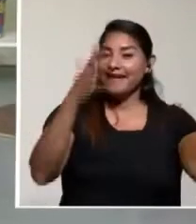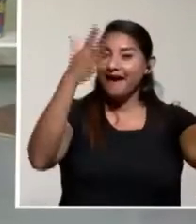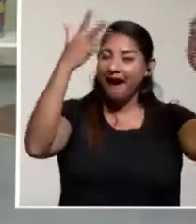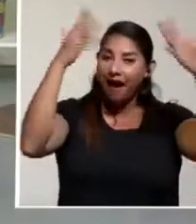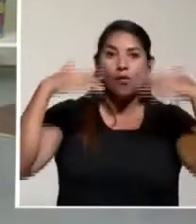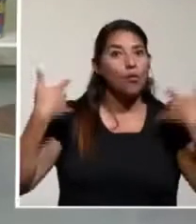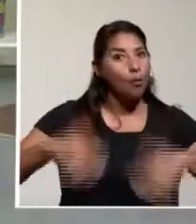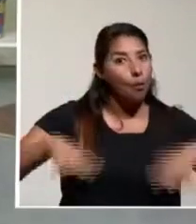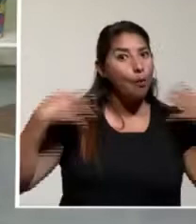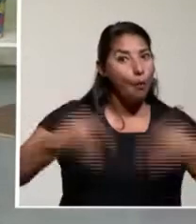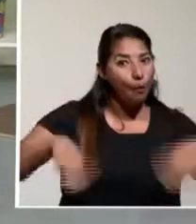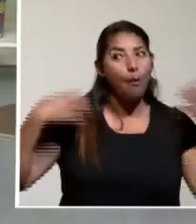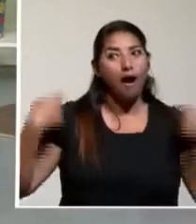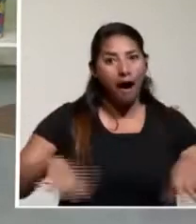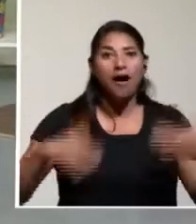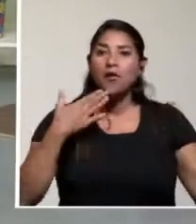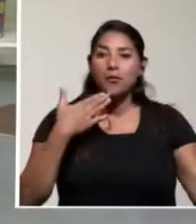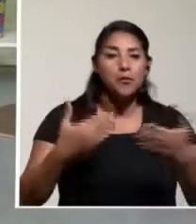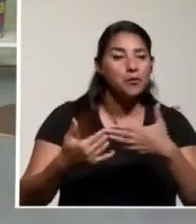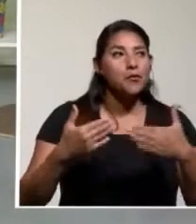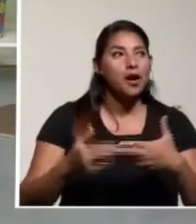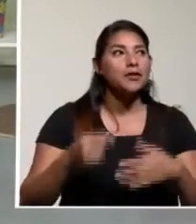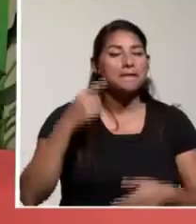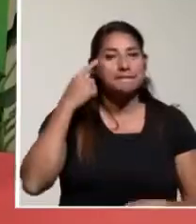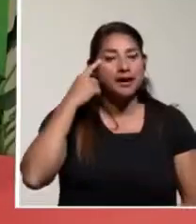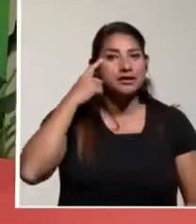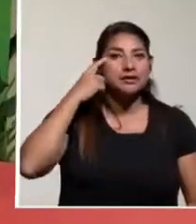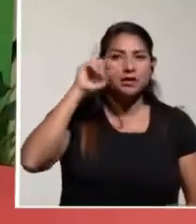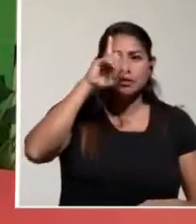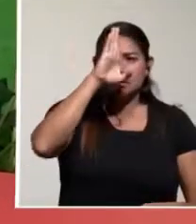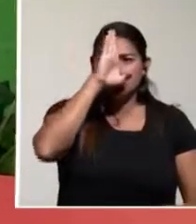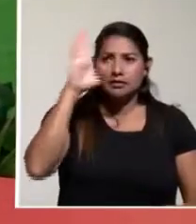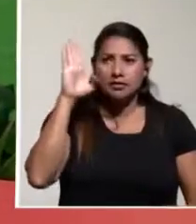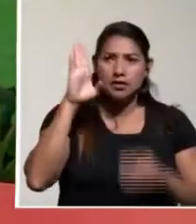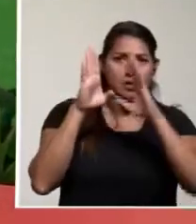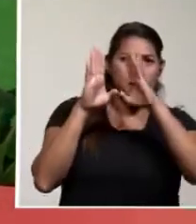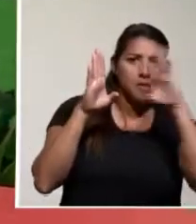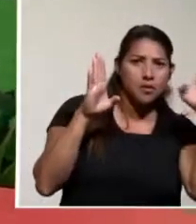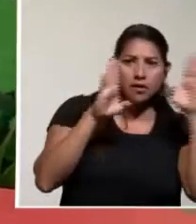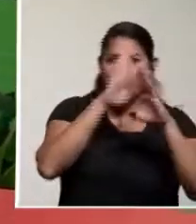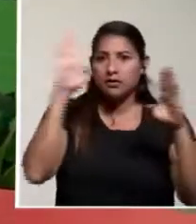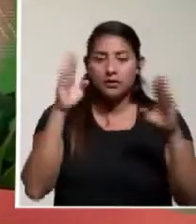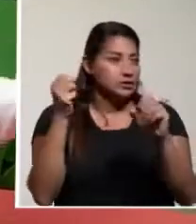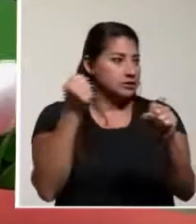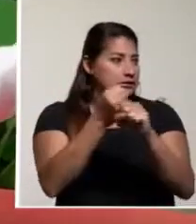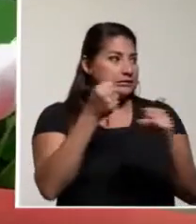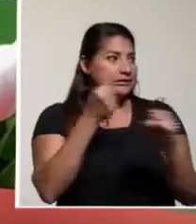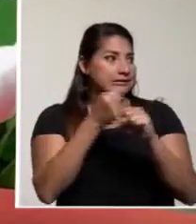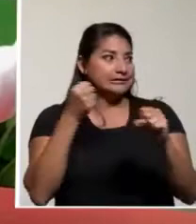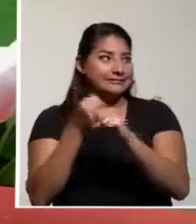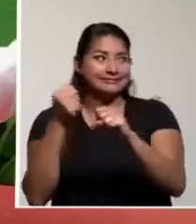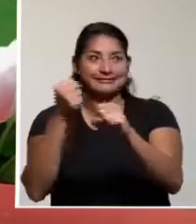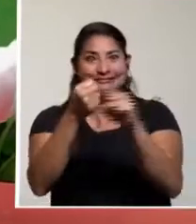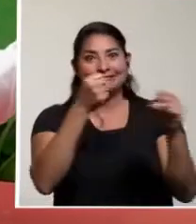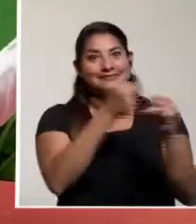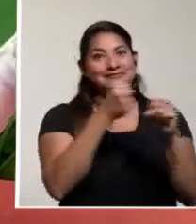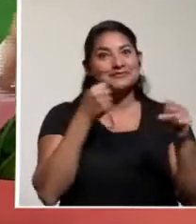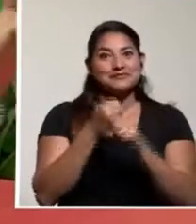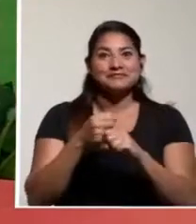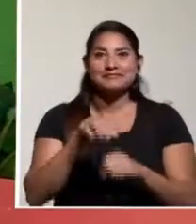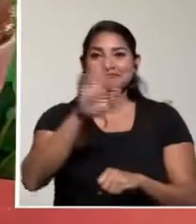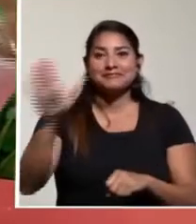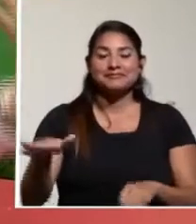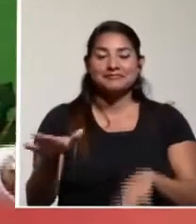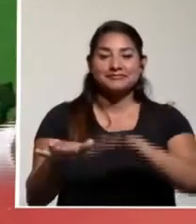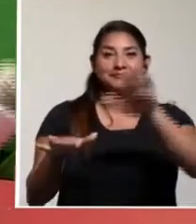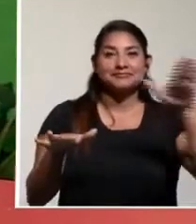¡Bravo! ¡Wow! Yo le voy a decir una cosa. Aquí el cerebro está trabajando mucho, mucho, combinando movimientos de un